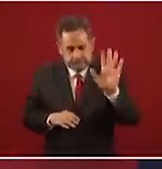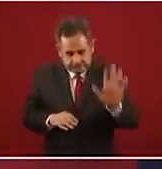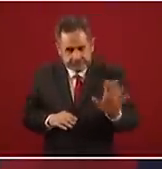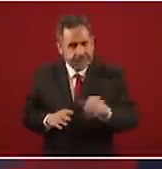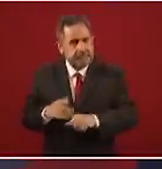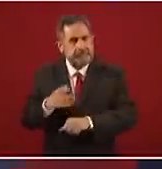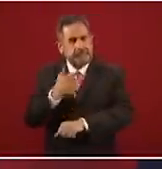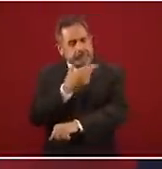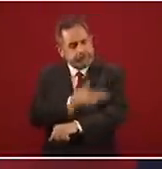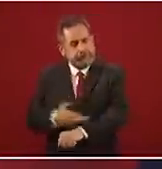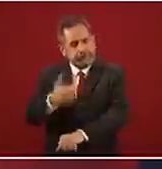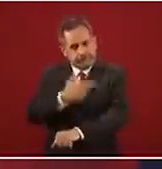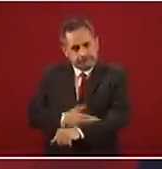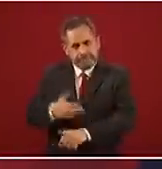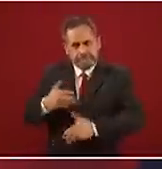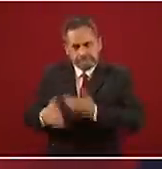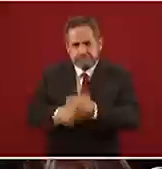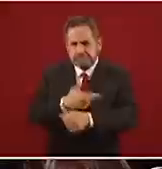estamos trabajando.